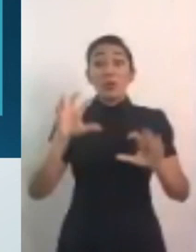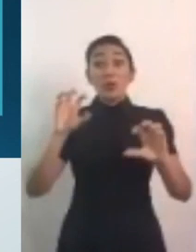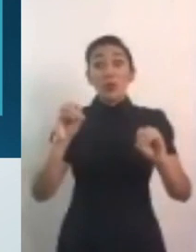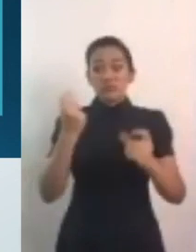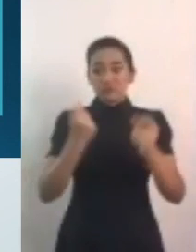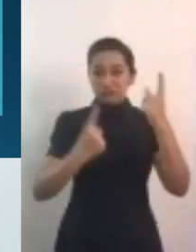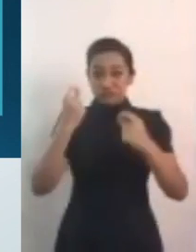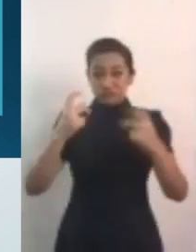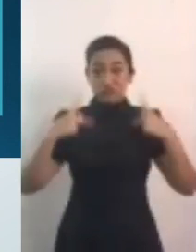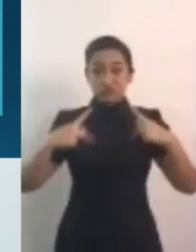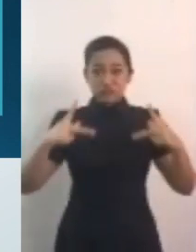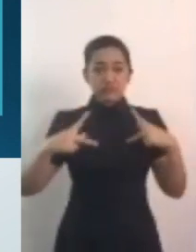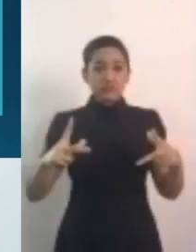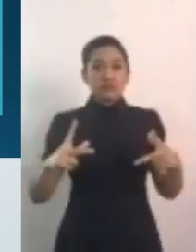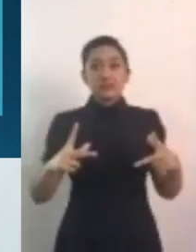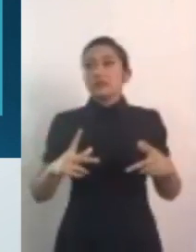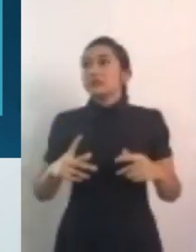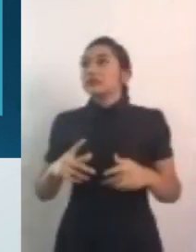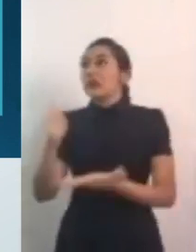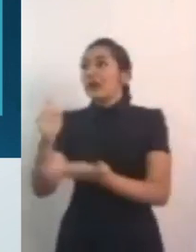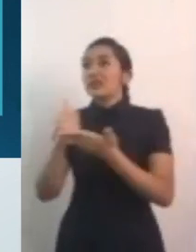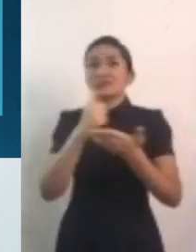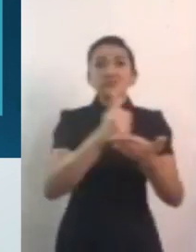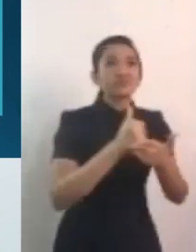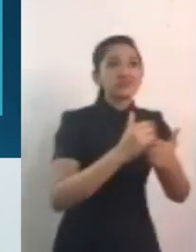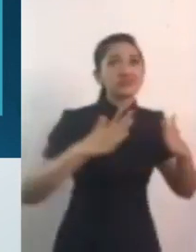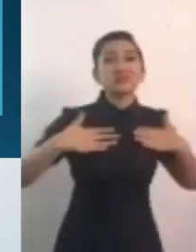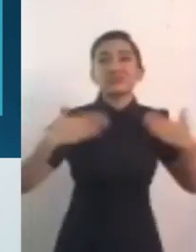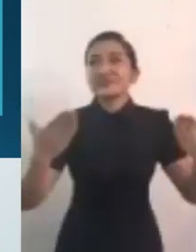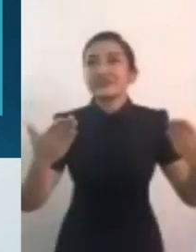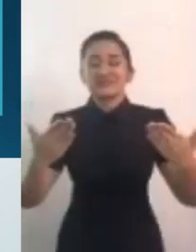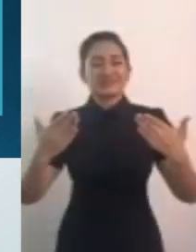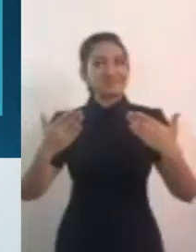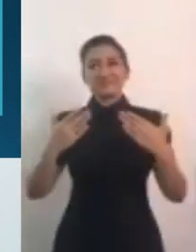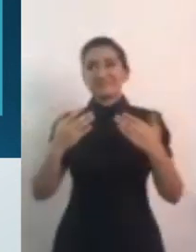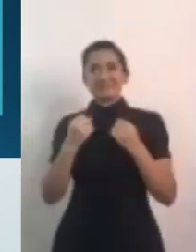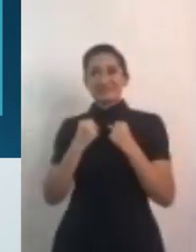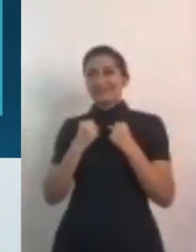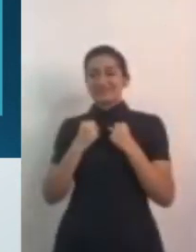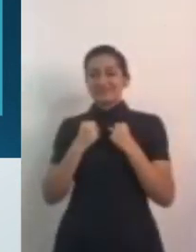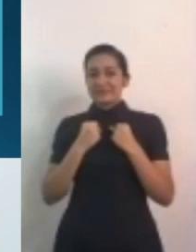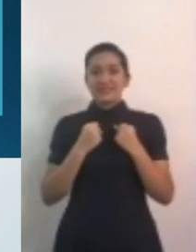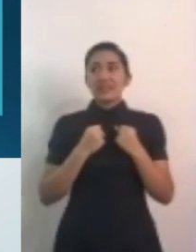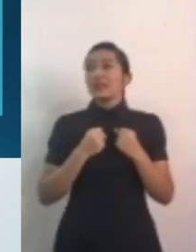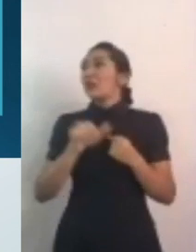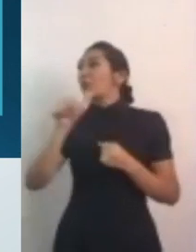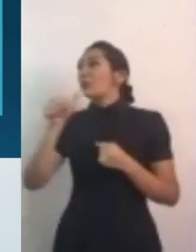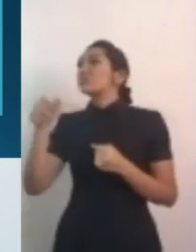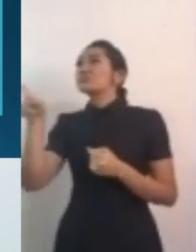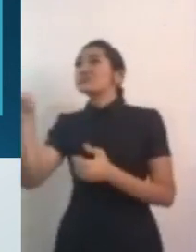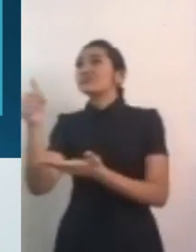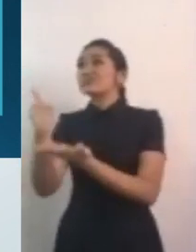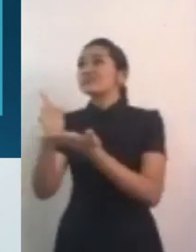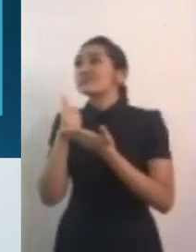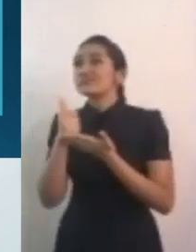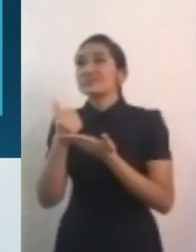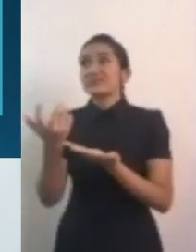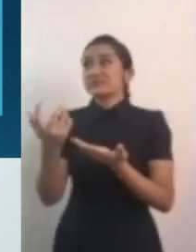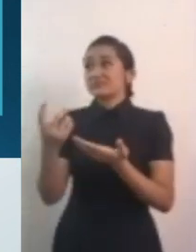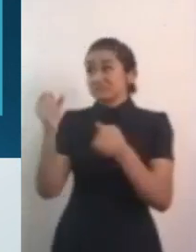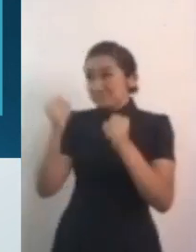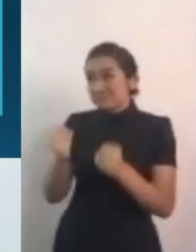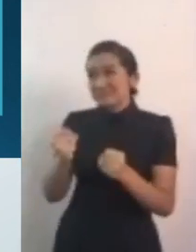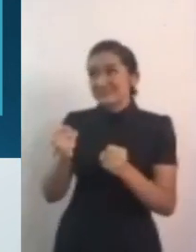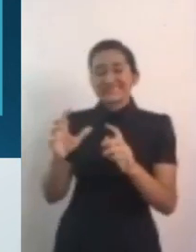desconfianza y búsqueda de aseguramiento. Empieza a buscar fuentes que le den algún tipo de estabilidad,